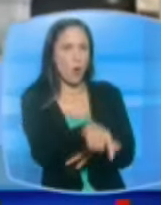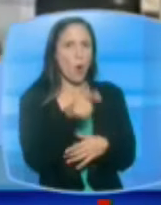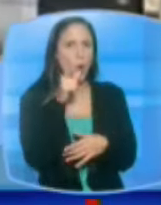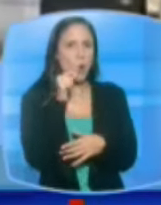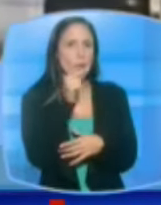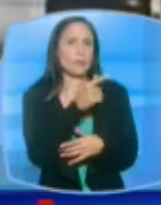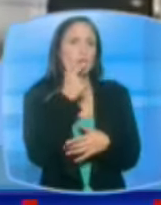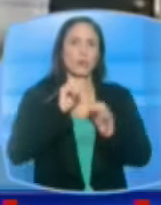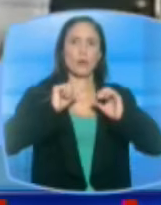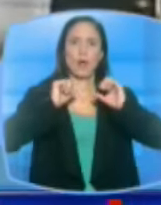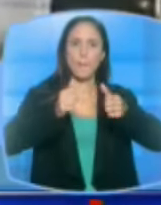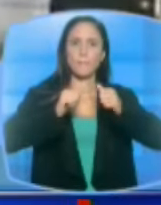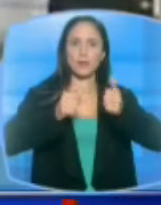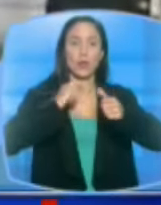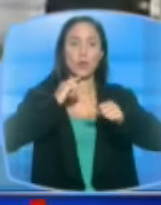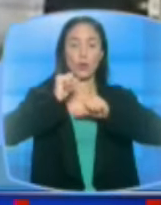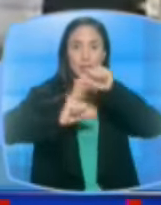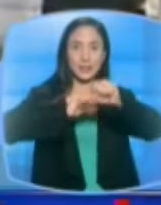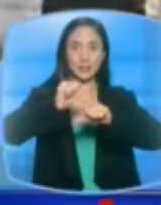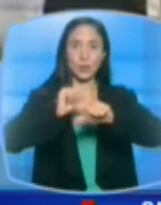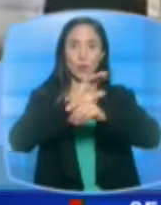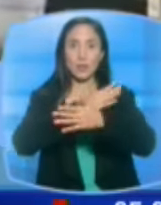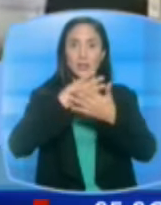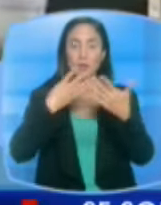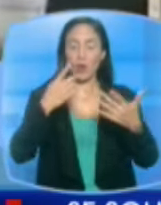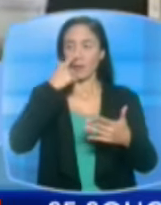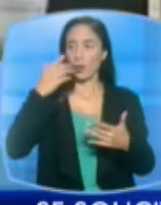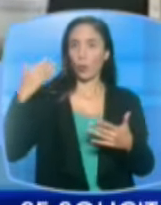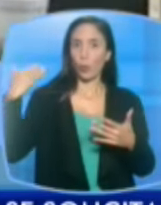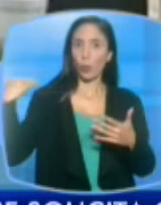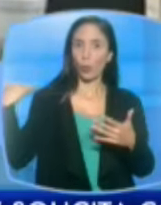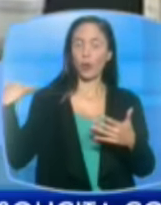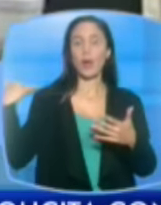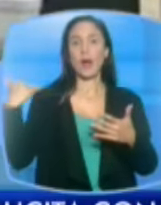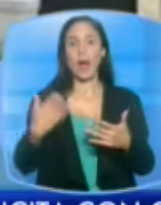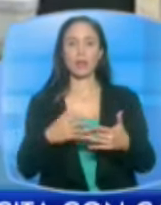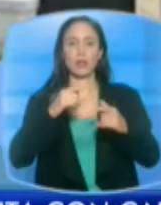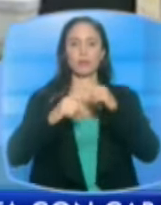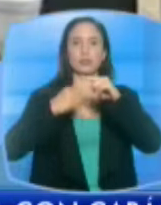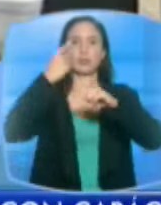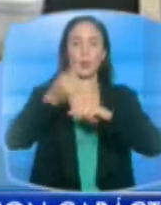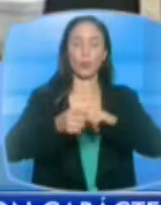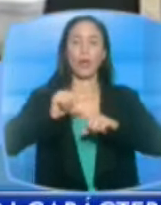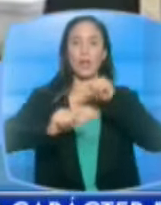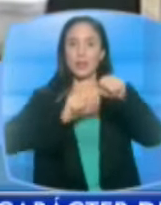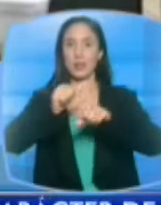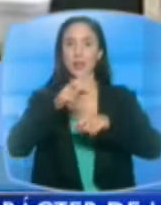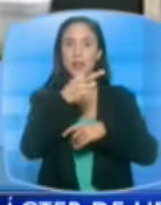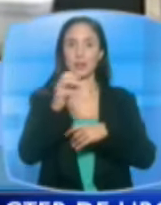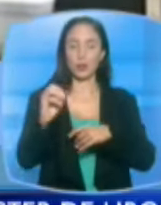empezando el siglo, terminando el siglo XIX, empezando el siglo XX.